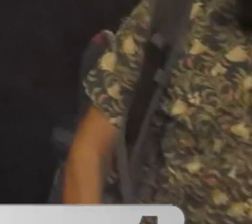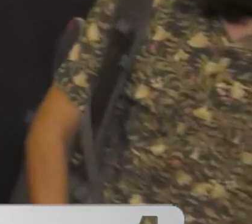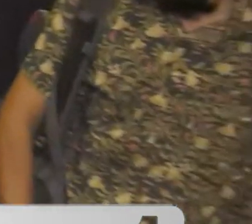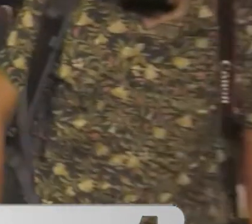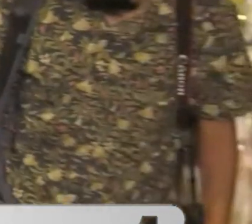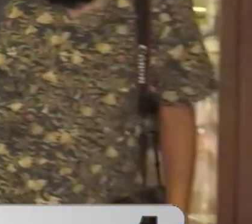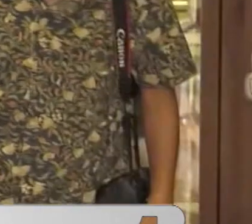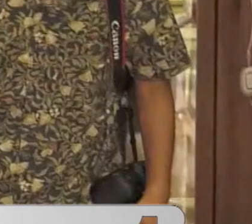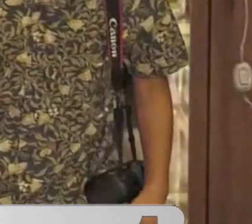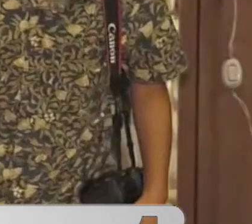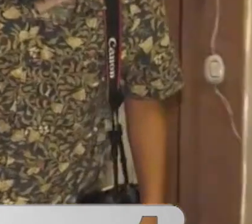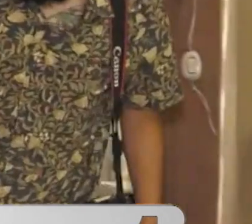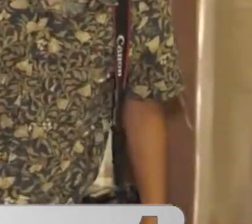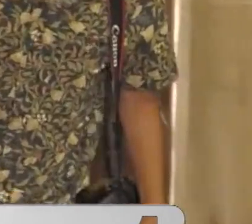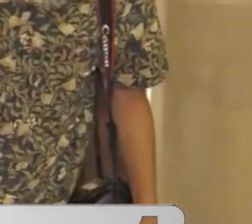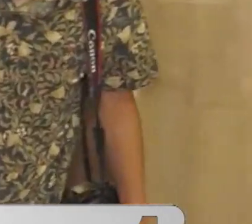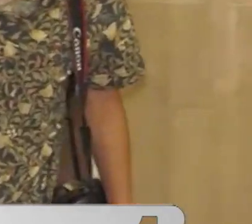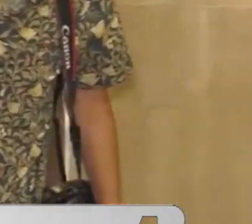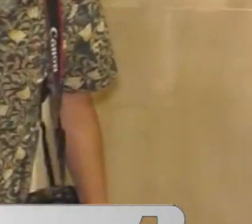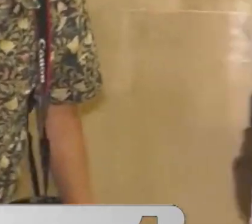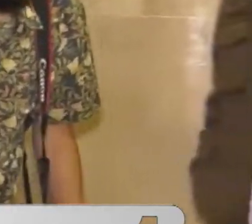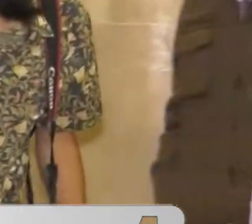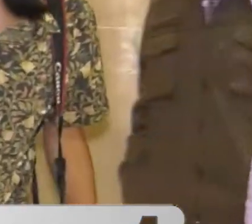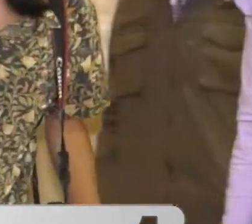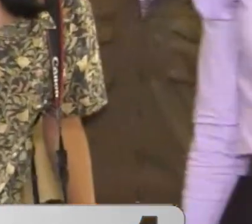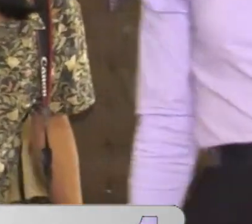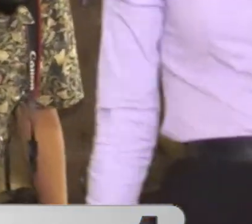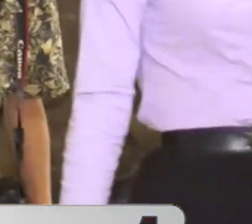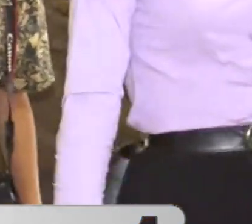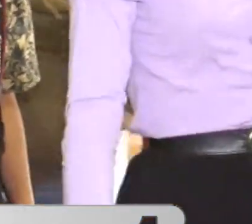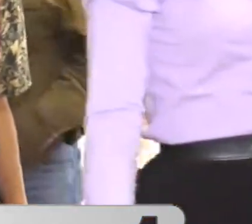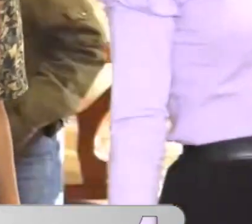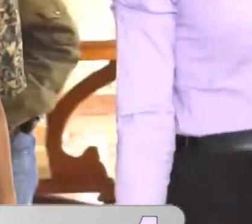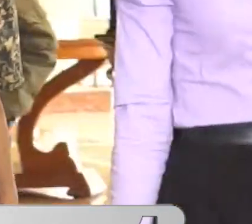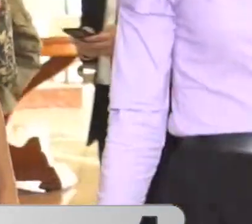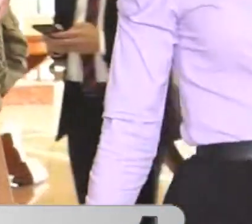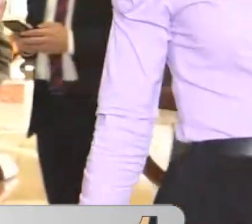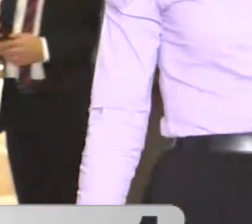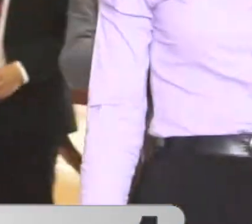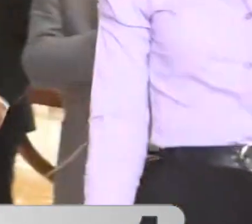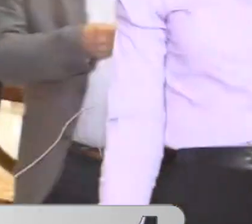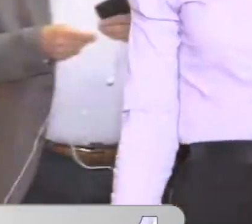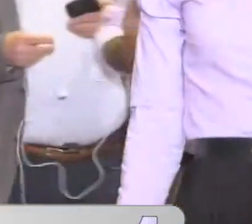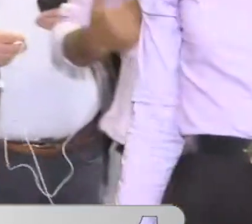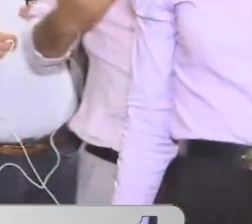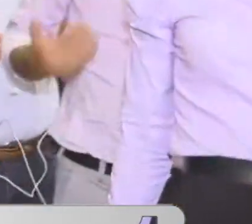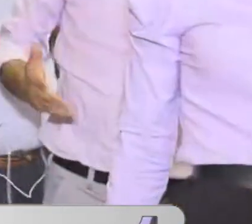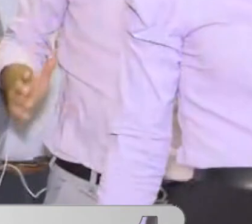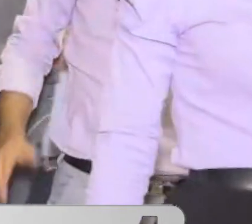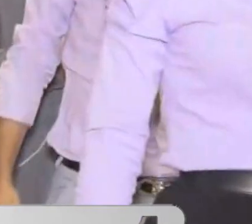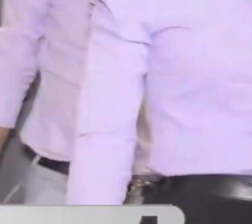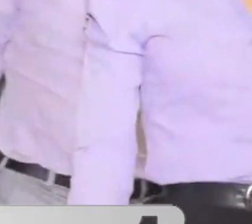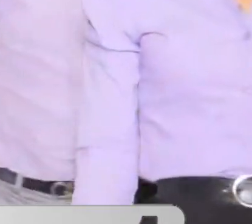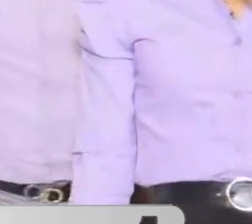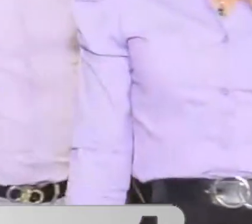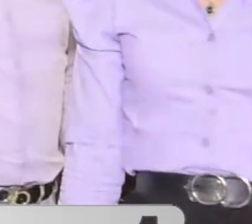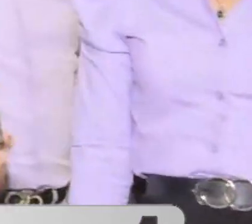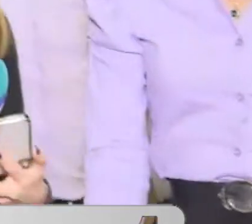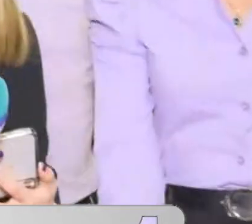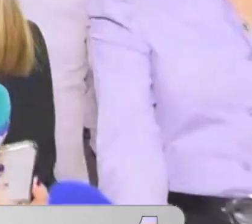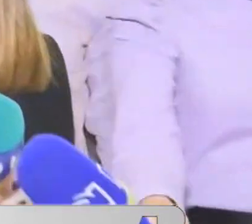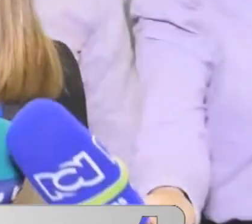Ruta presidencial. Bancada del Pacto Histórico se reúne con Gustavo Petro y Francia Márquez tras carta